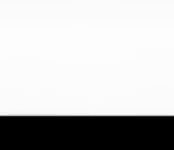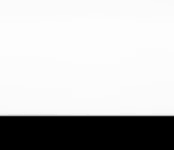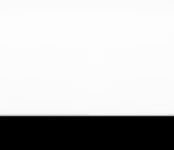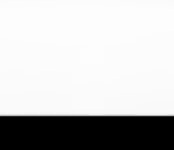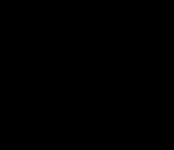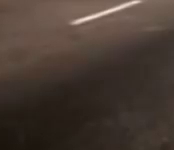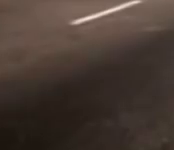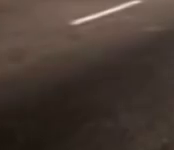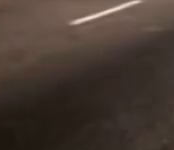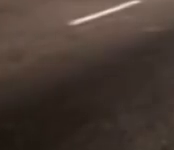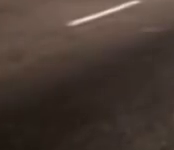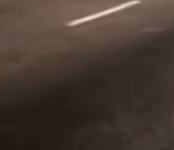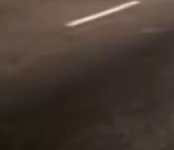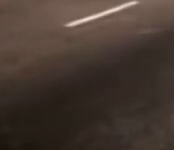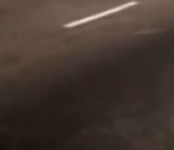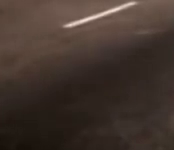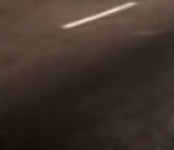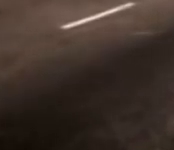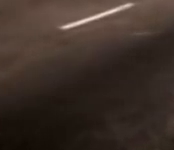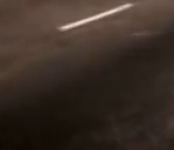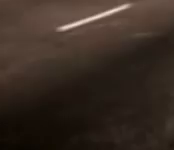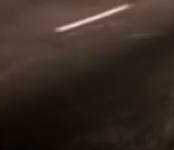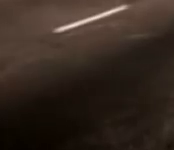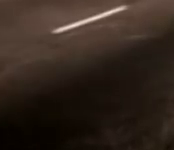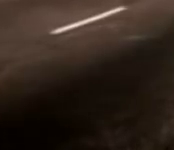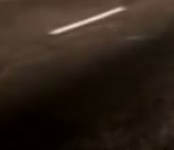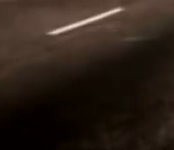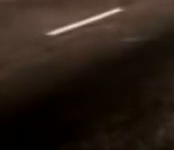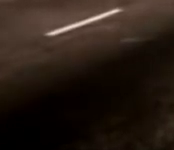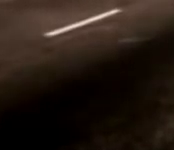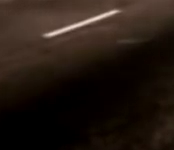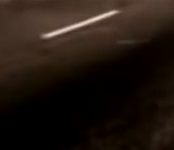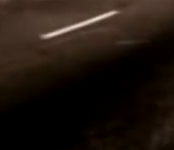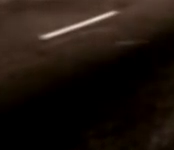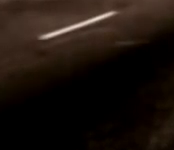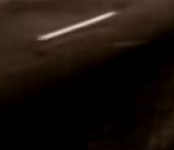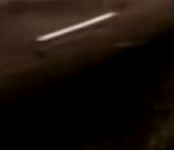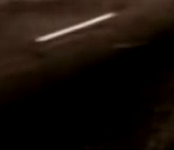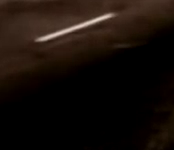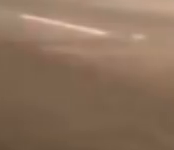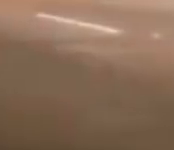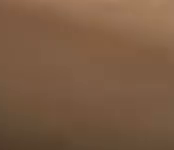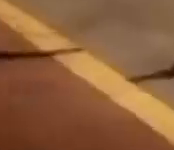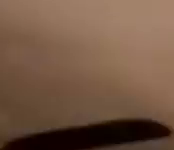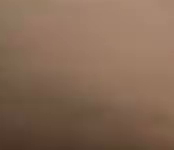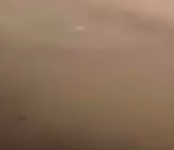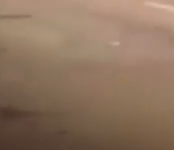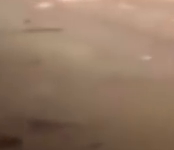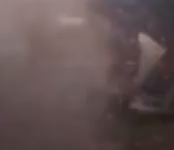Banco. El pueblo debe decir si quiere guerra o quiere paz.